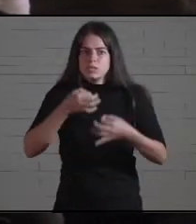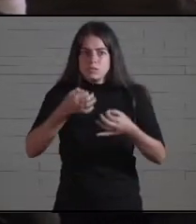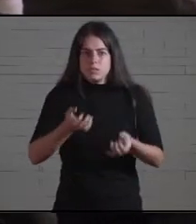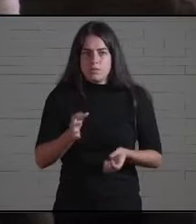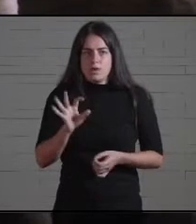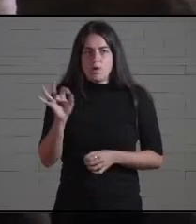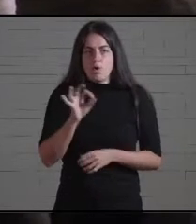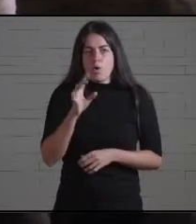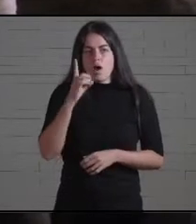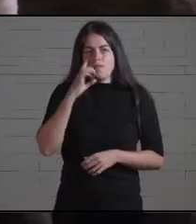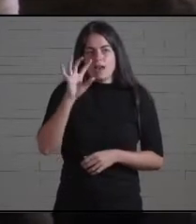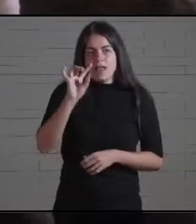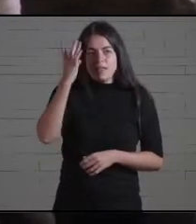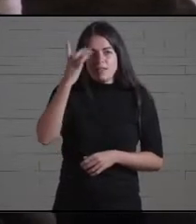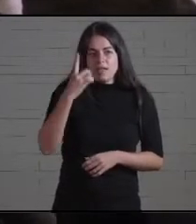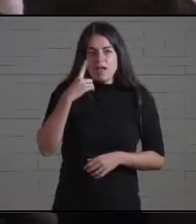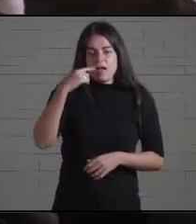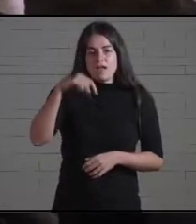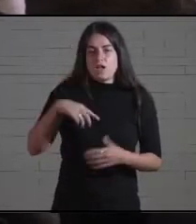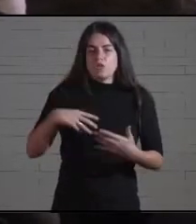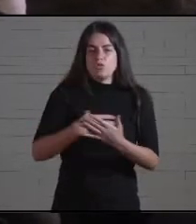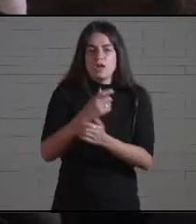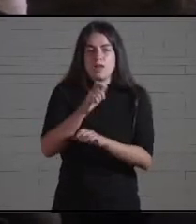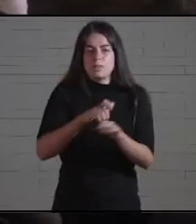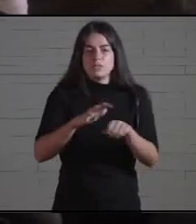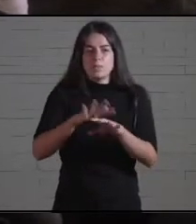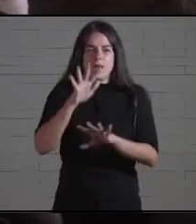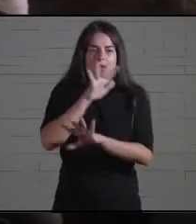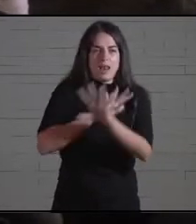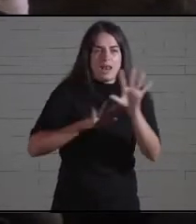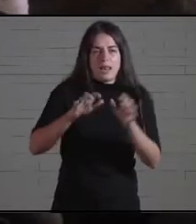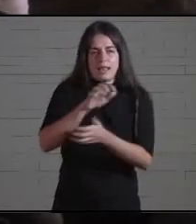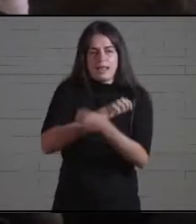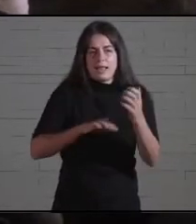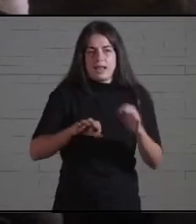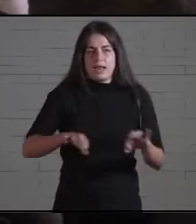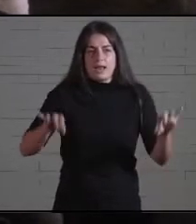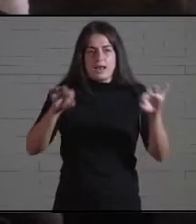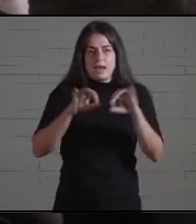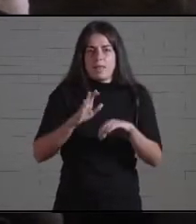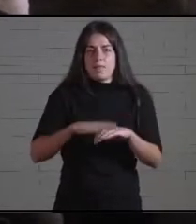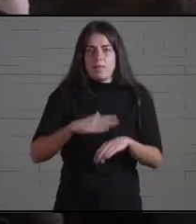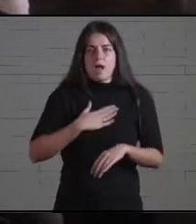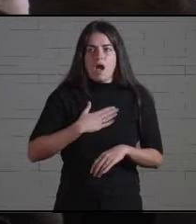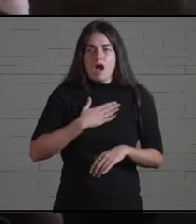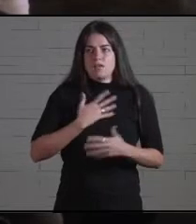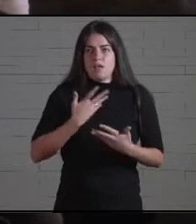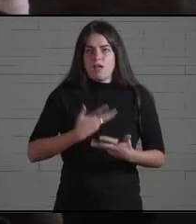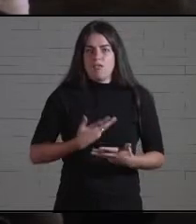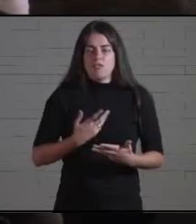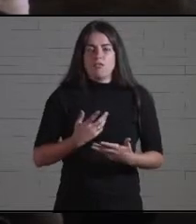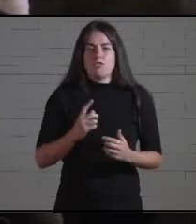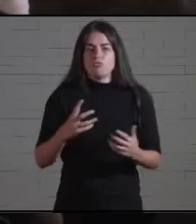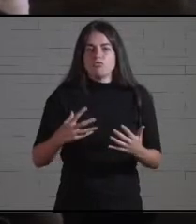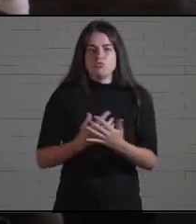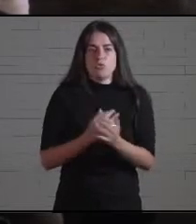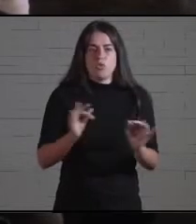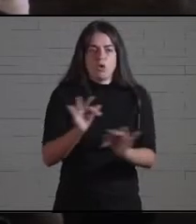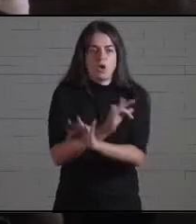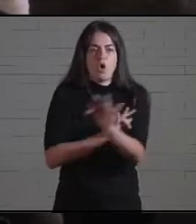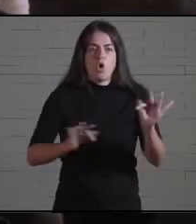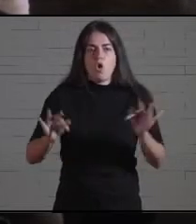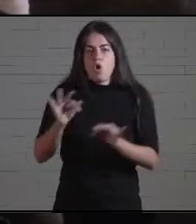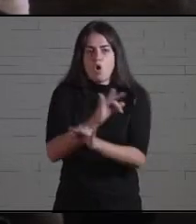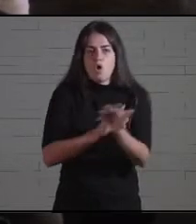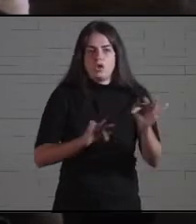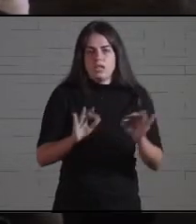o la idea de, no, aquí todo el mundo, para no liarla y no generar agravios comparativos, todo el mundo rota y hace todos los